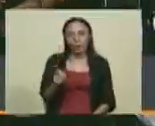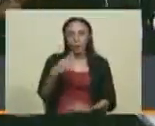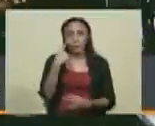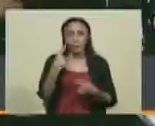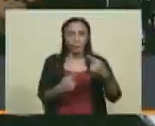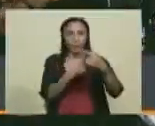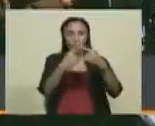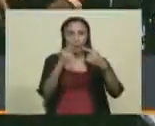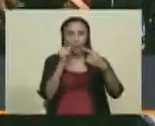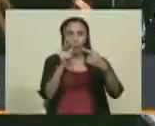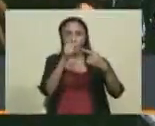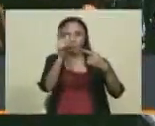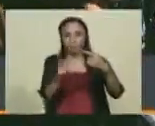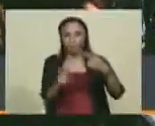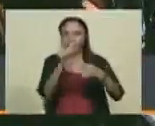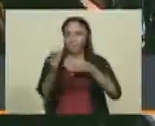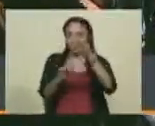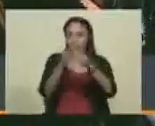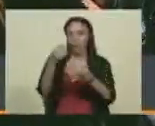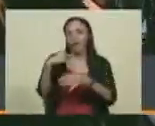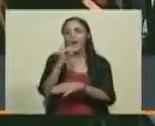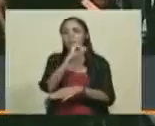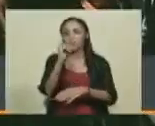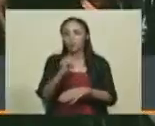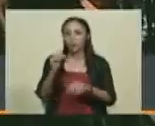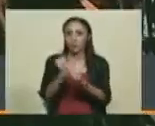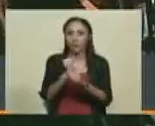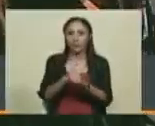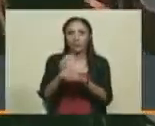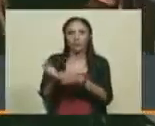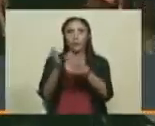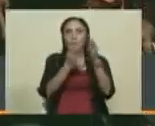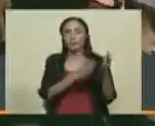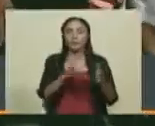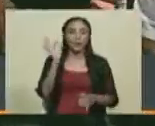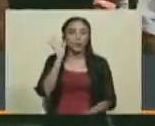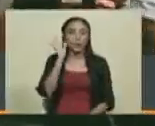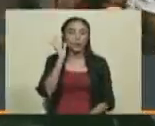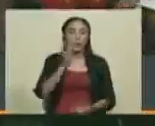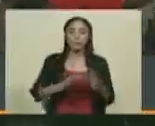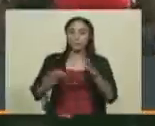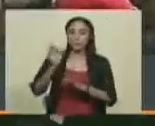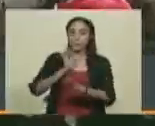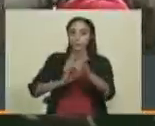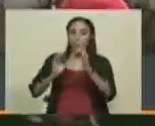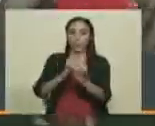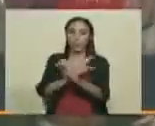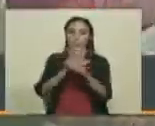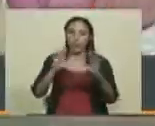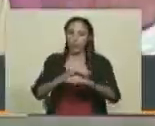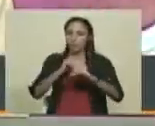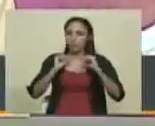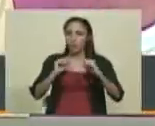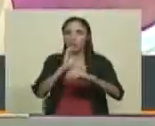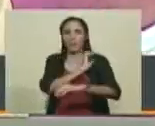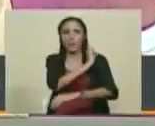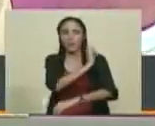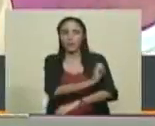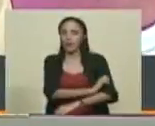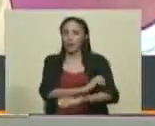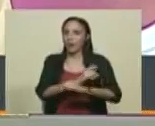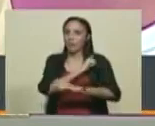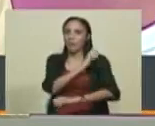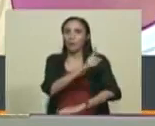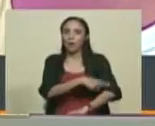Mayerlin Graterol, que nos dio una lección de energía y de fuerza. Y